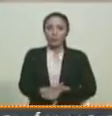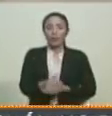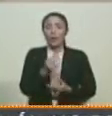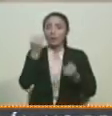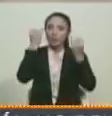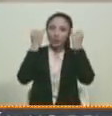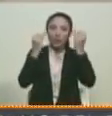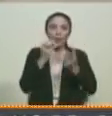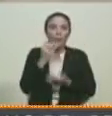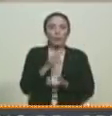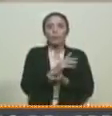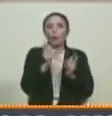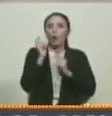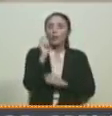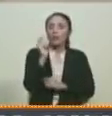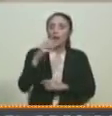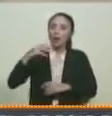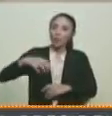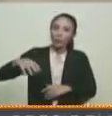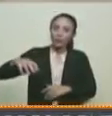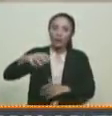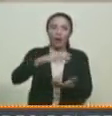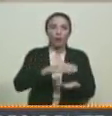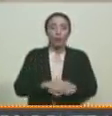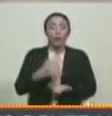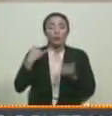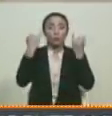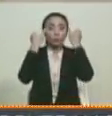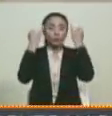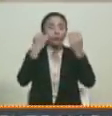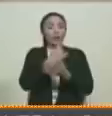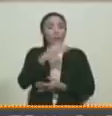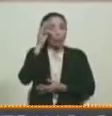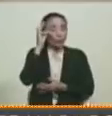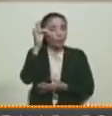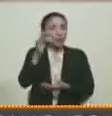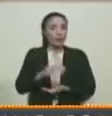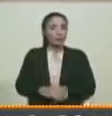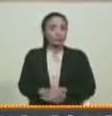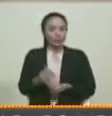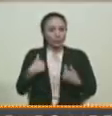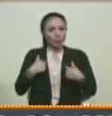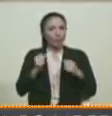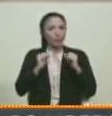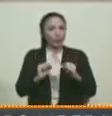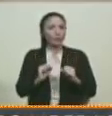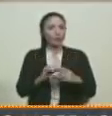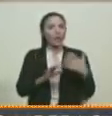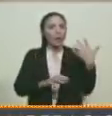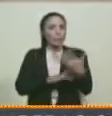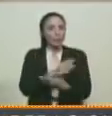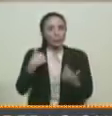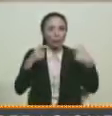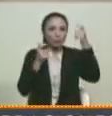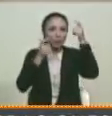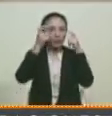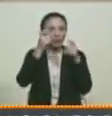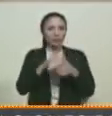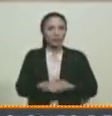Estado, porque creo en la palabra. Soy un guerrero, revolucionario, chavista,